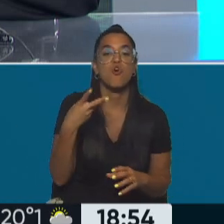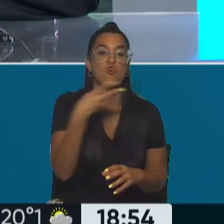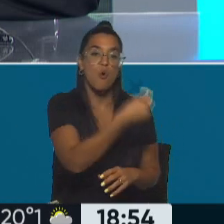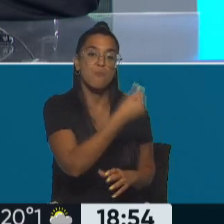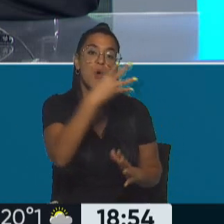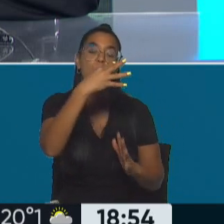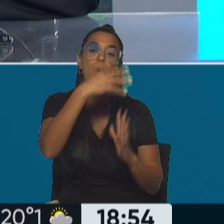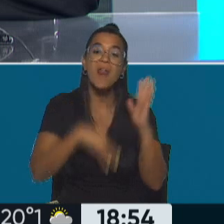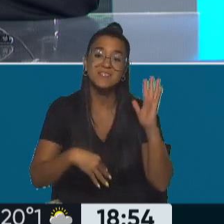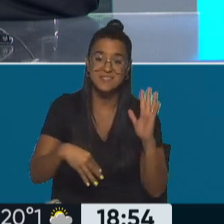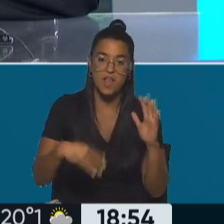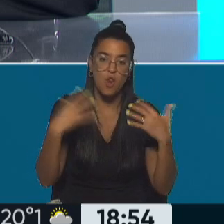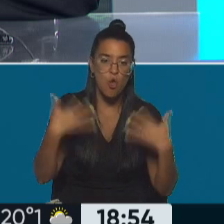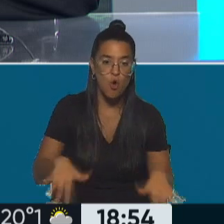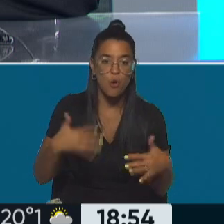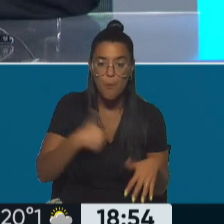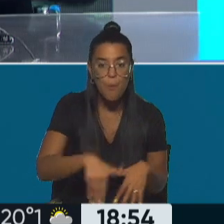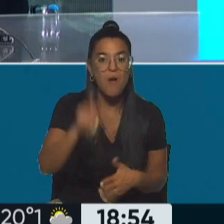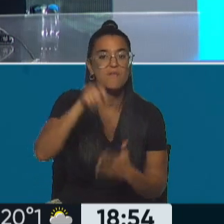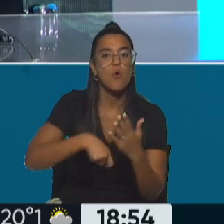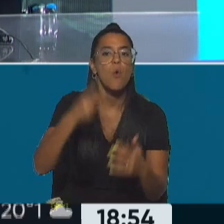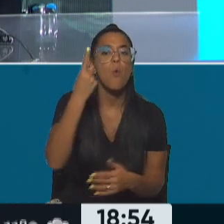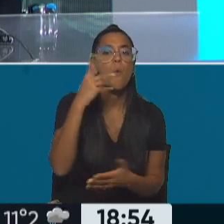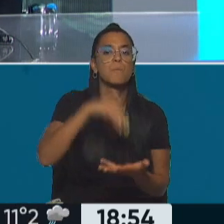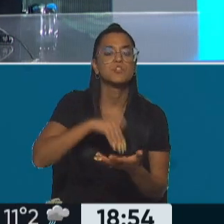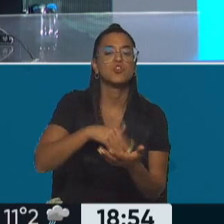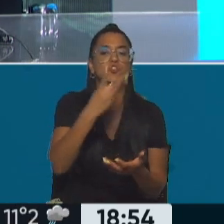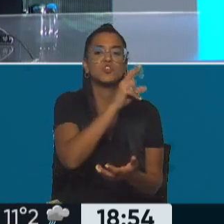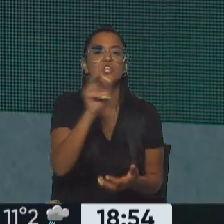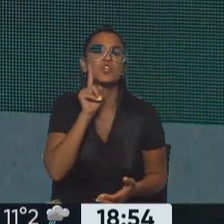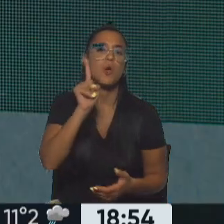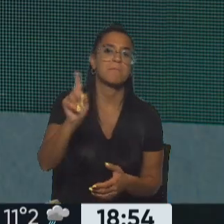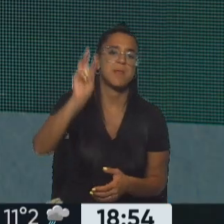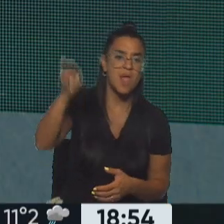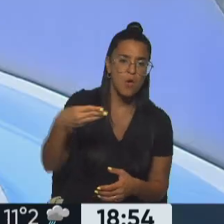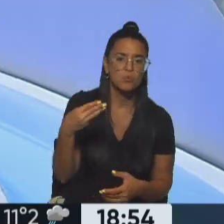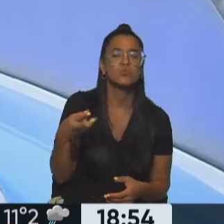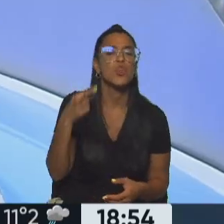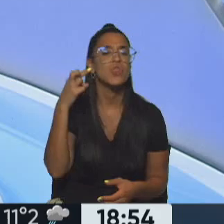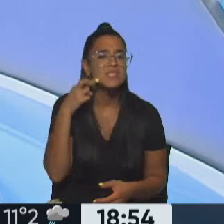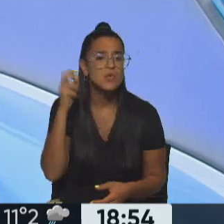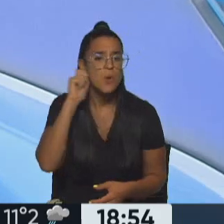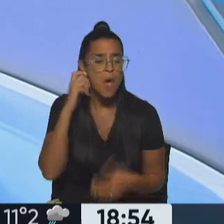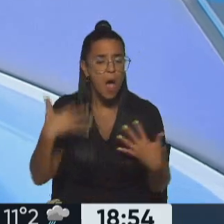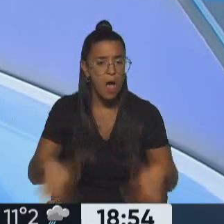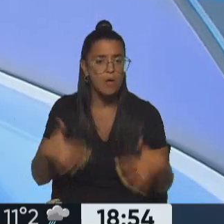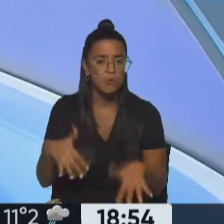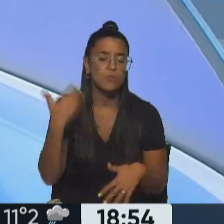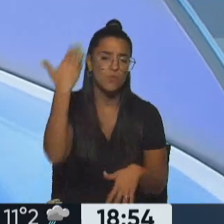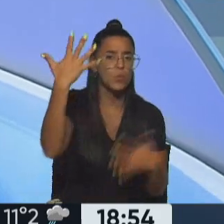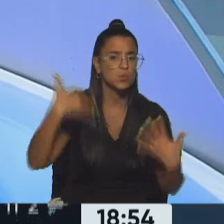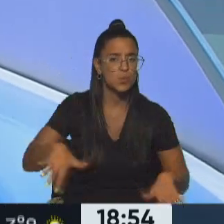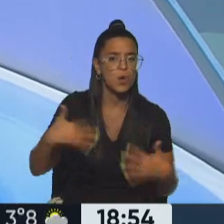Barcelona está silla para filmar un millón doscientos mil euros 19 años 2003 modelo